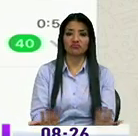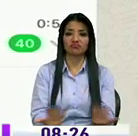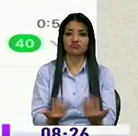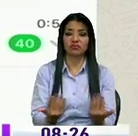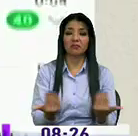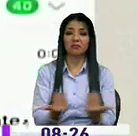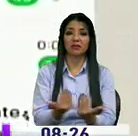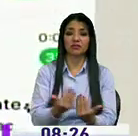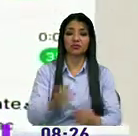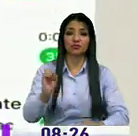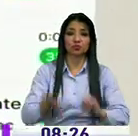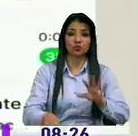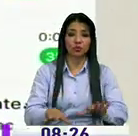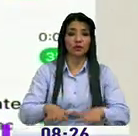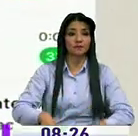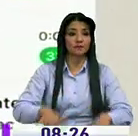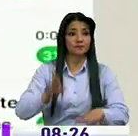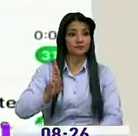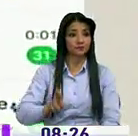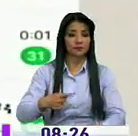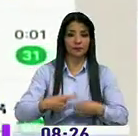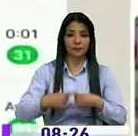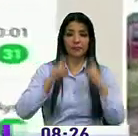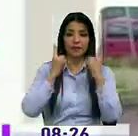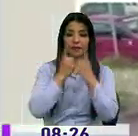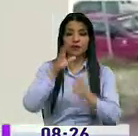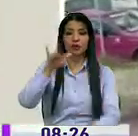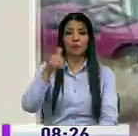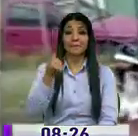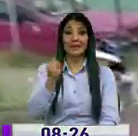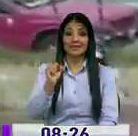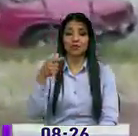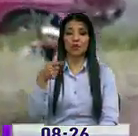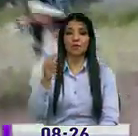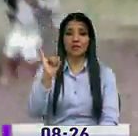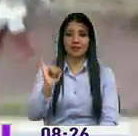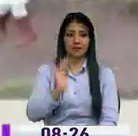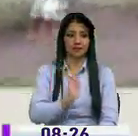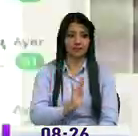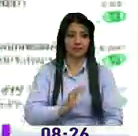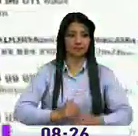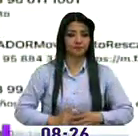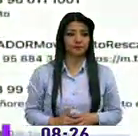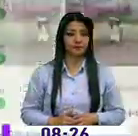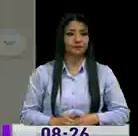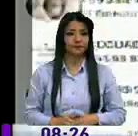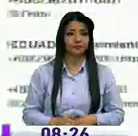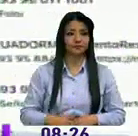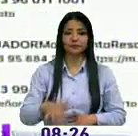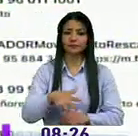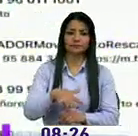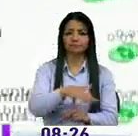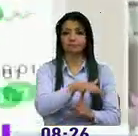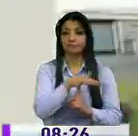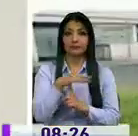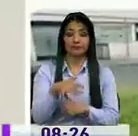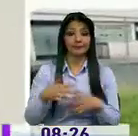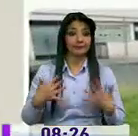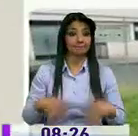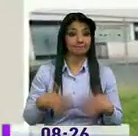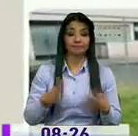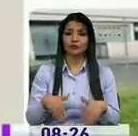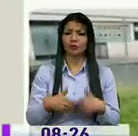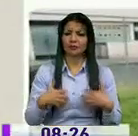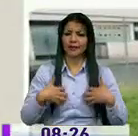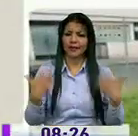por todo lado. Queda en el sur de Quito, Santo Tomás, Guabaní. Miren, los parques, alcaldía, los parques, ¿cómo se quejan de